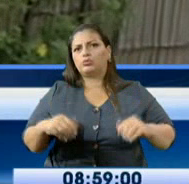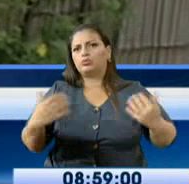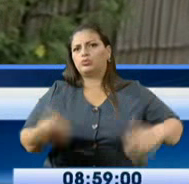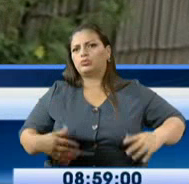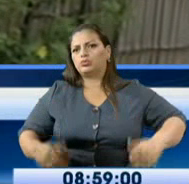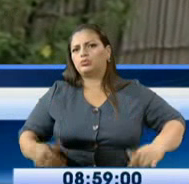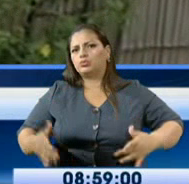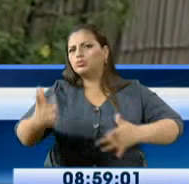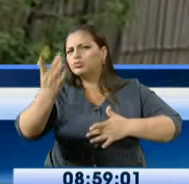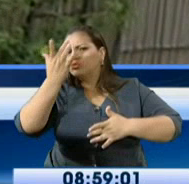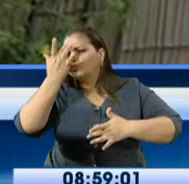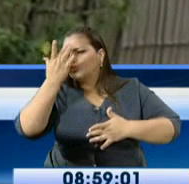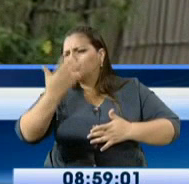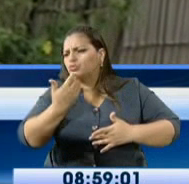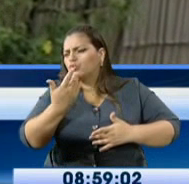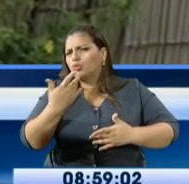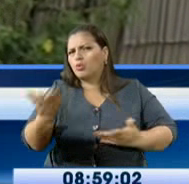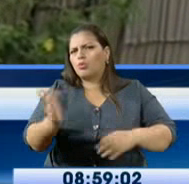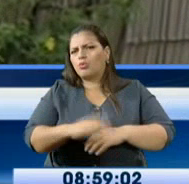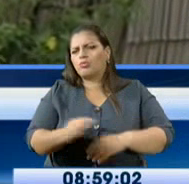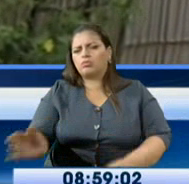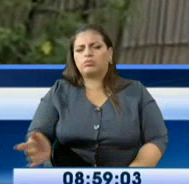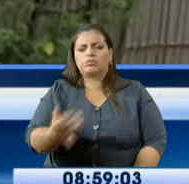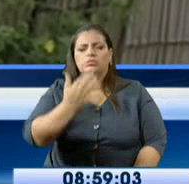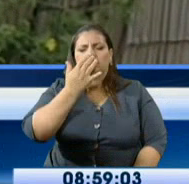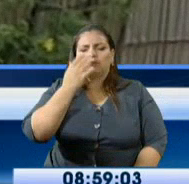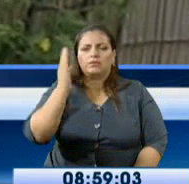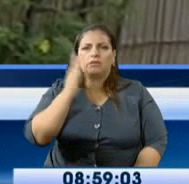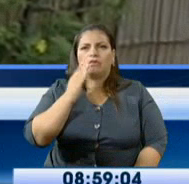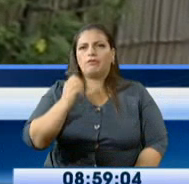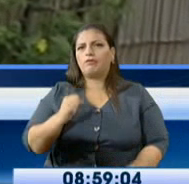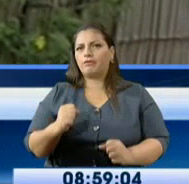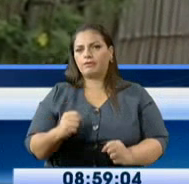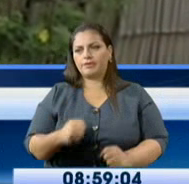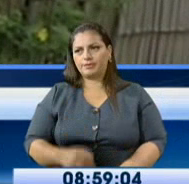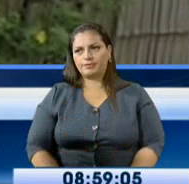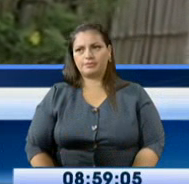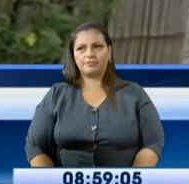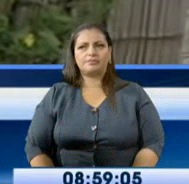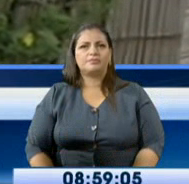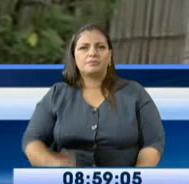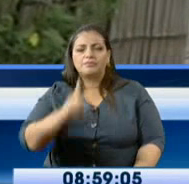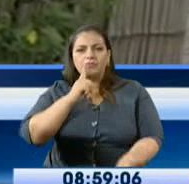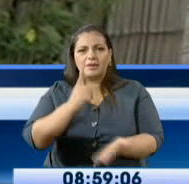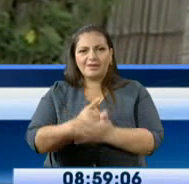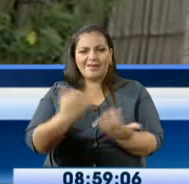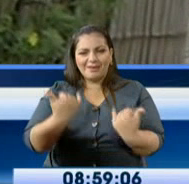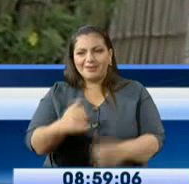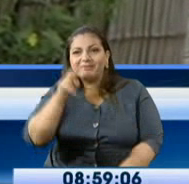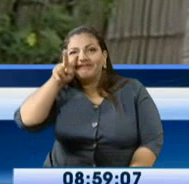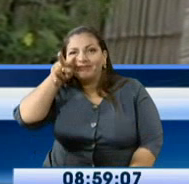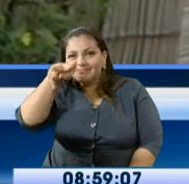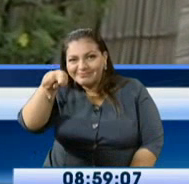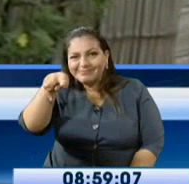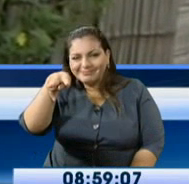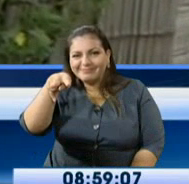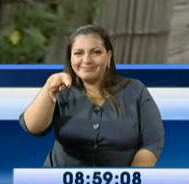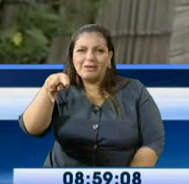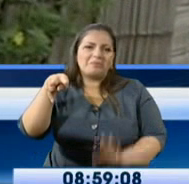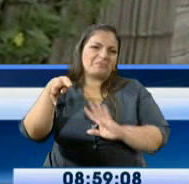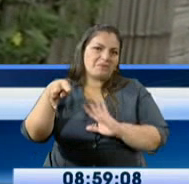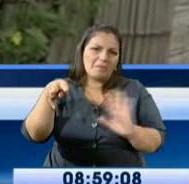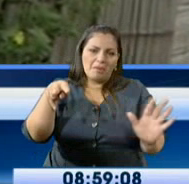has detallado extraordinariamente bien. Una cosa es que nosotros lo estamos viendo por pantalla, y otra cosa es estar en el sitio, es